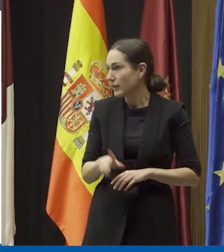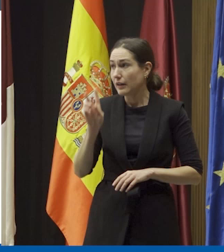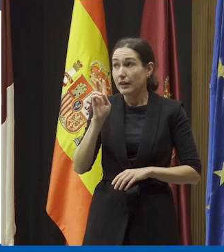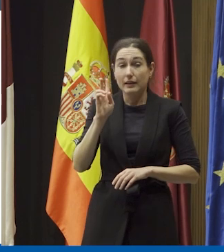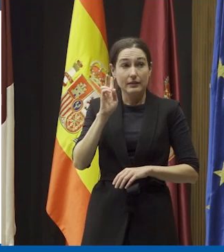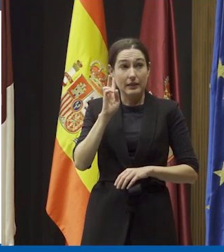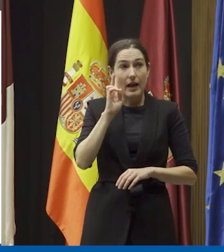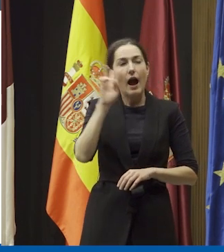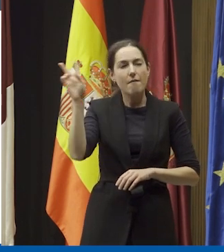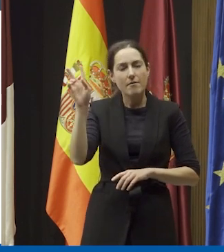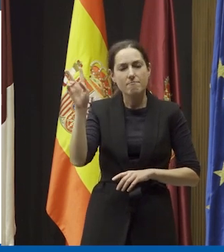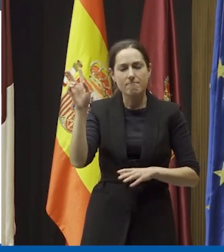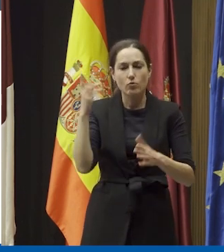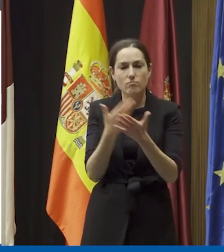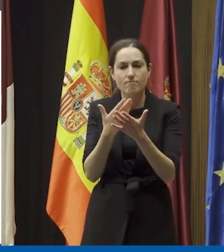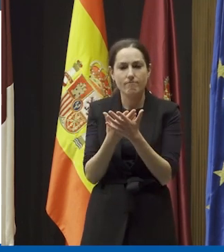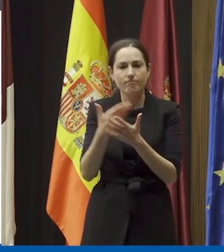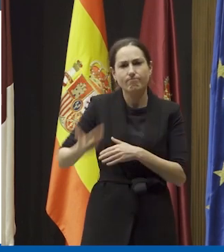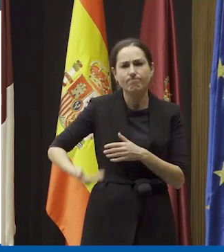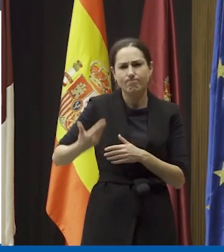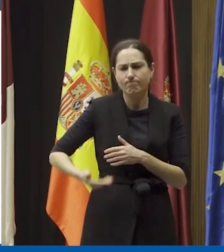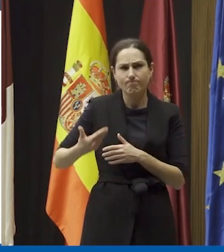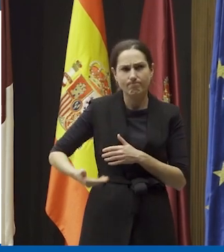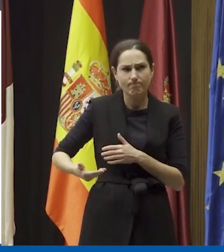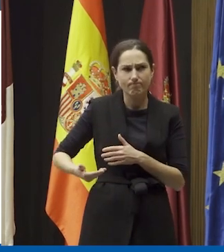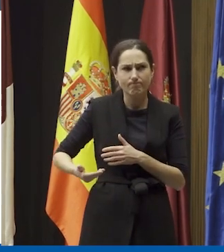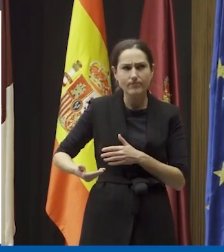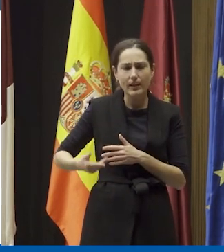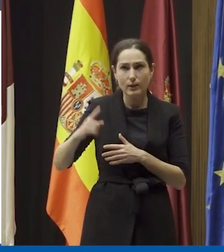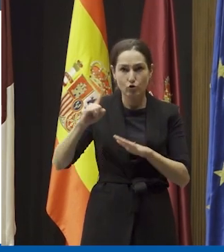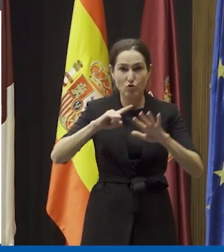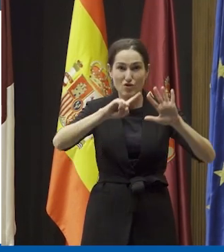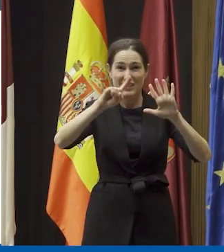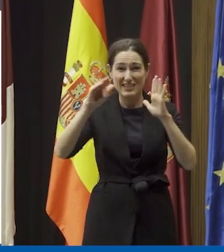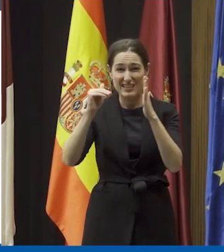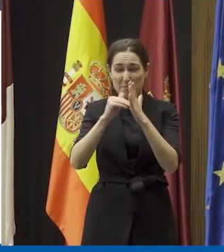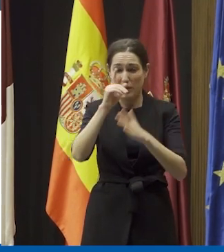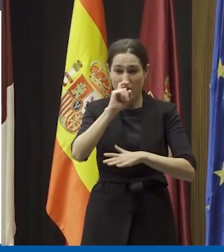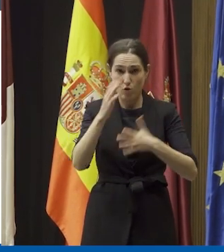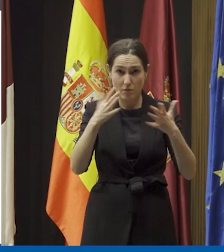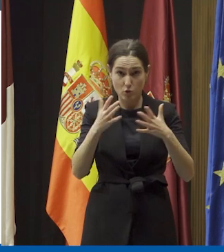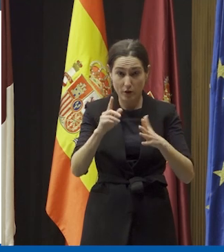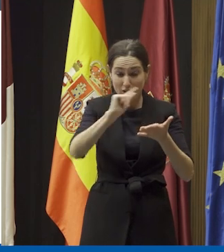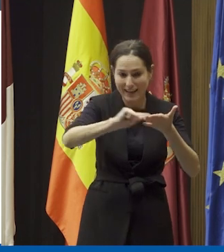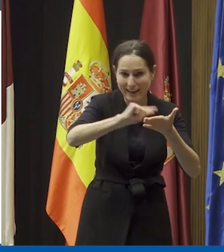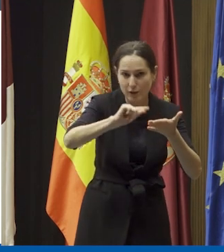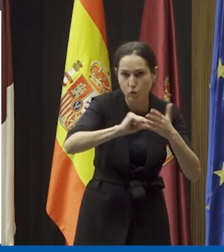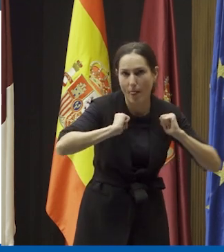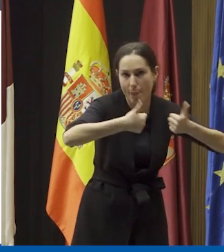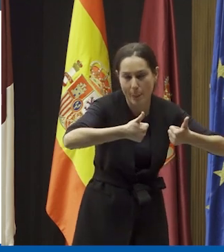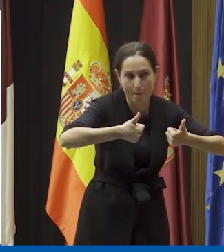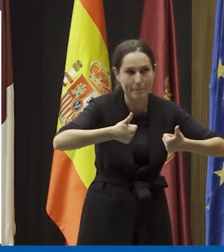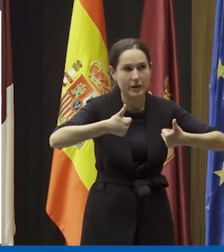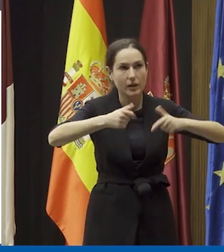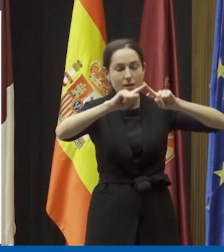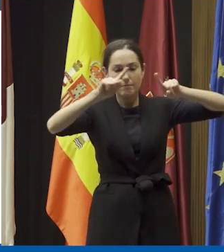una referencia importante, ya escrita. Estamos hablando ahora ya de hace 6.000 años, cuando nació la escritura, en